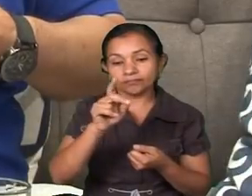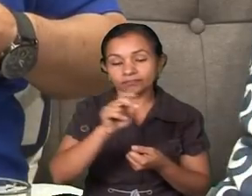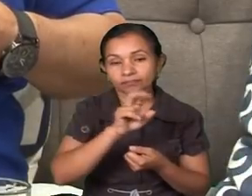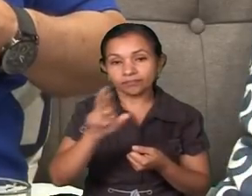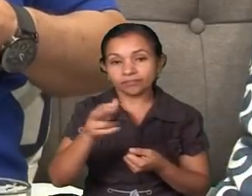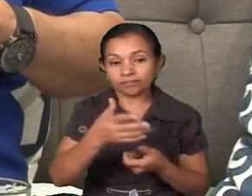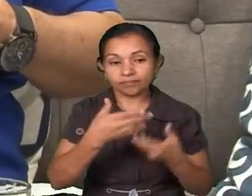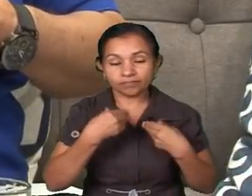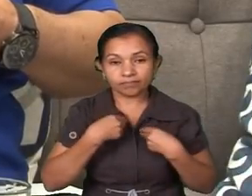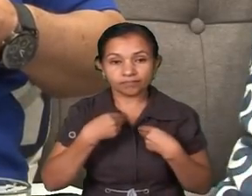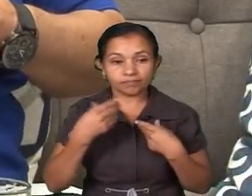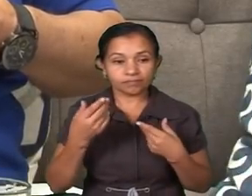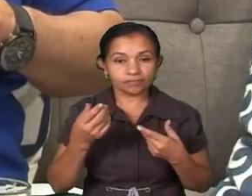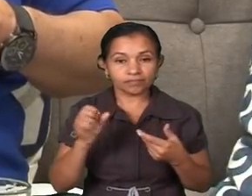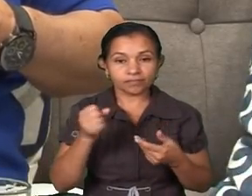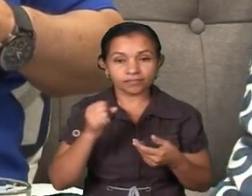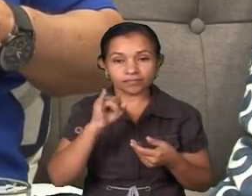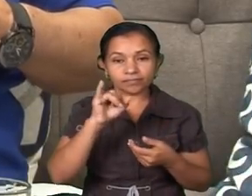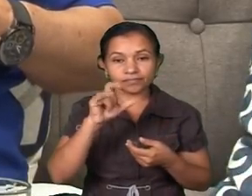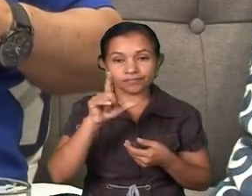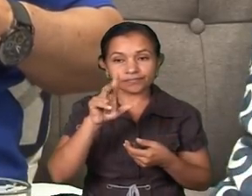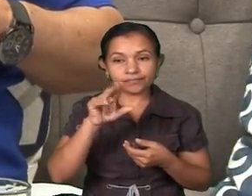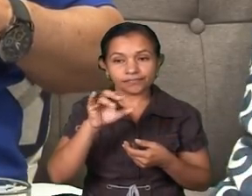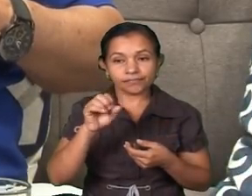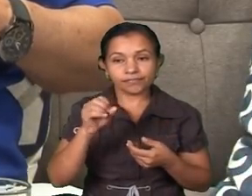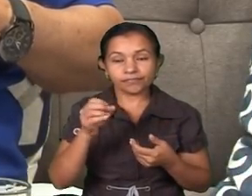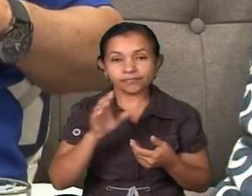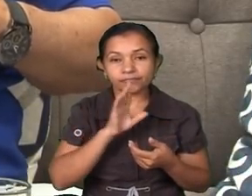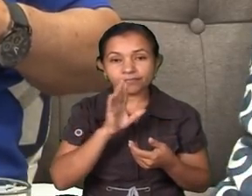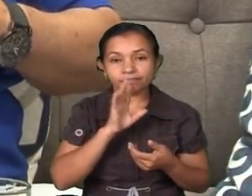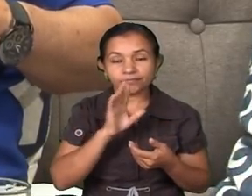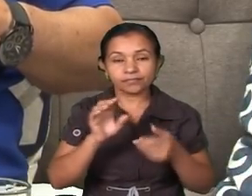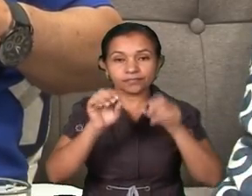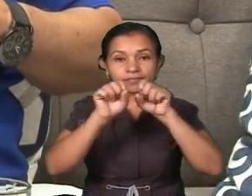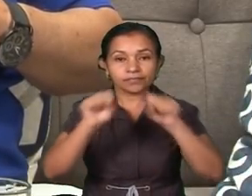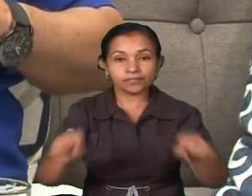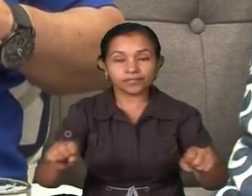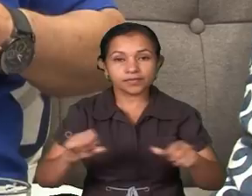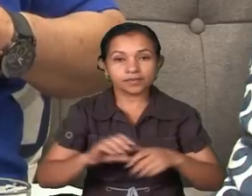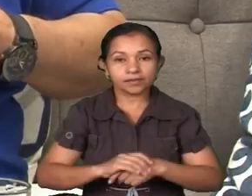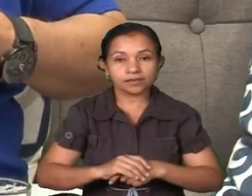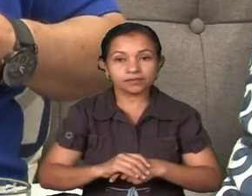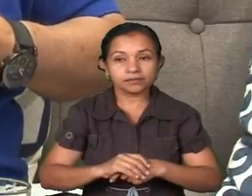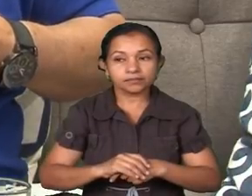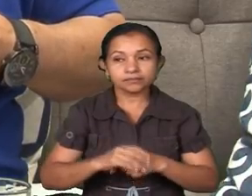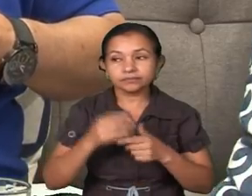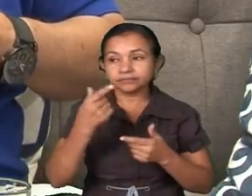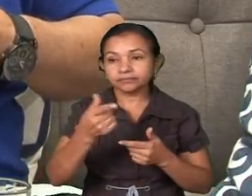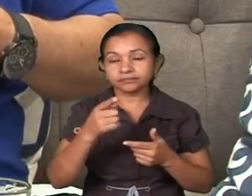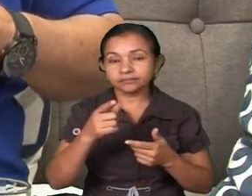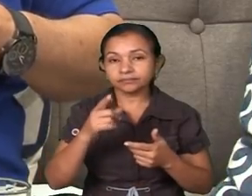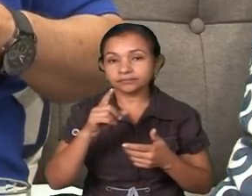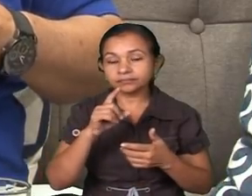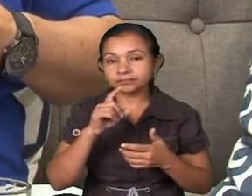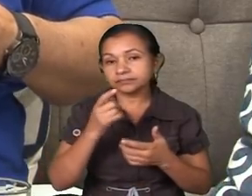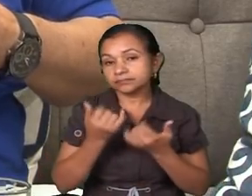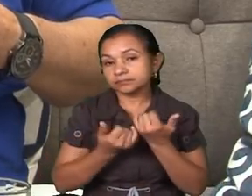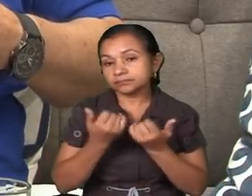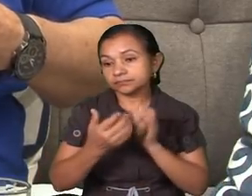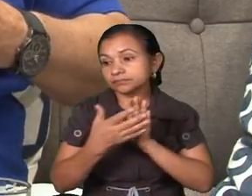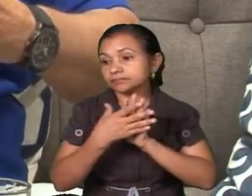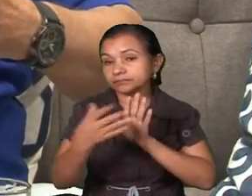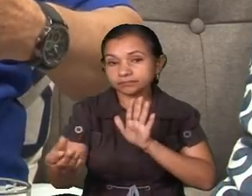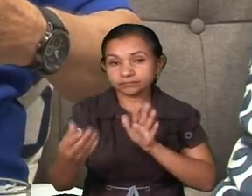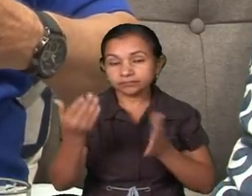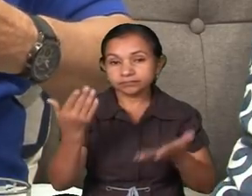Laviana, óigame Silvio Báez, que le estoy hablando de un santo, para que usted lo envidie